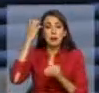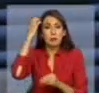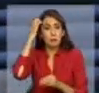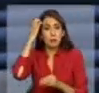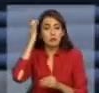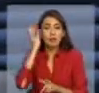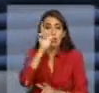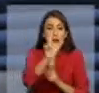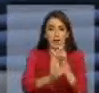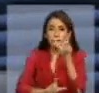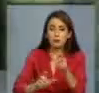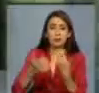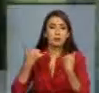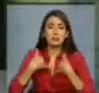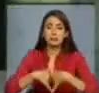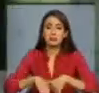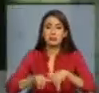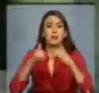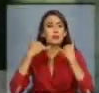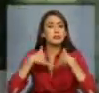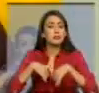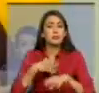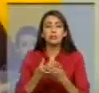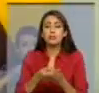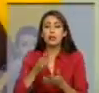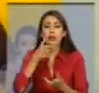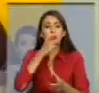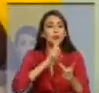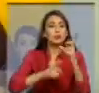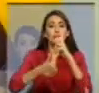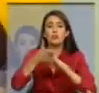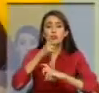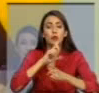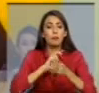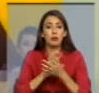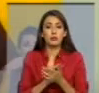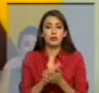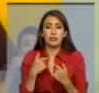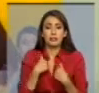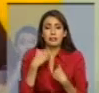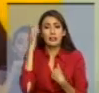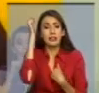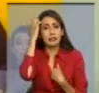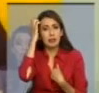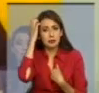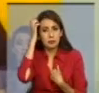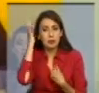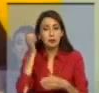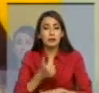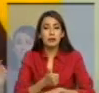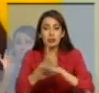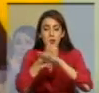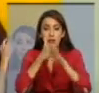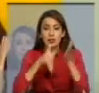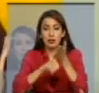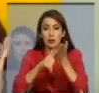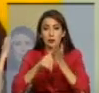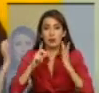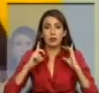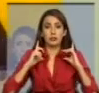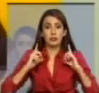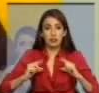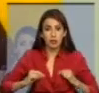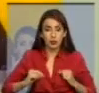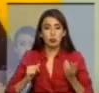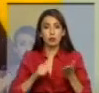siga expuesta a la circulación de bebidas adulteradas. Es de extrema preocupación para las autoridades, tanto el Ministerio de Salud Pública,